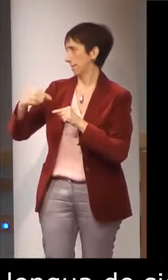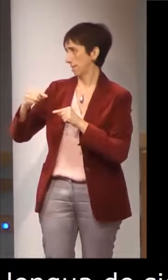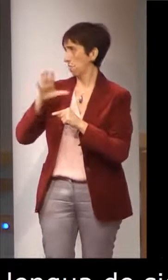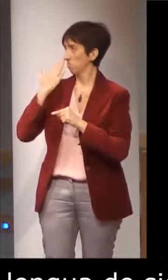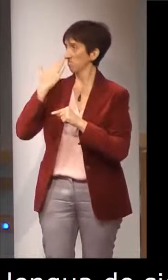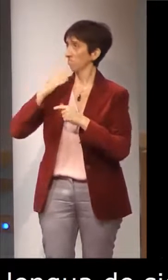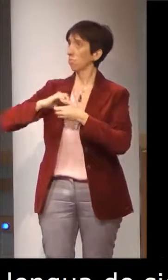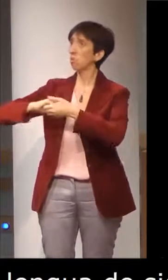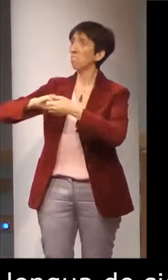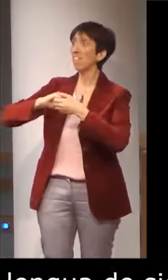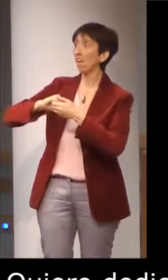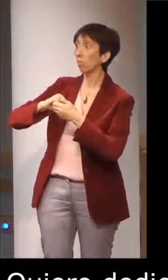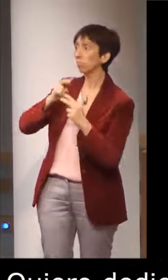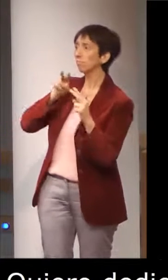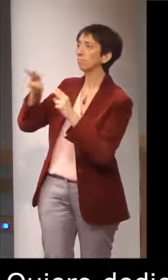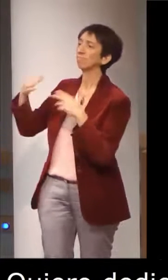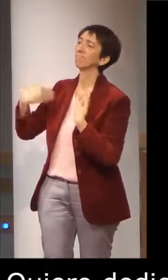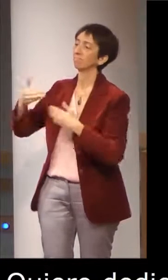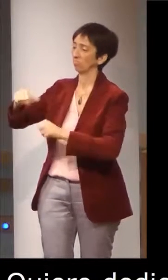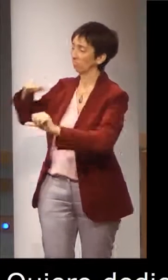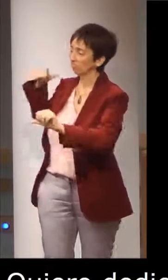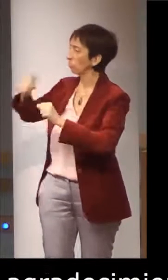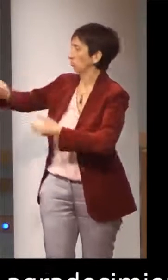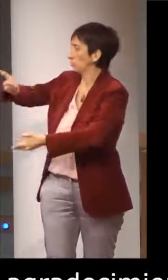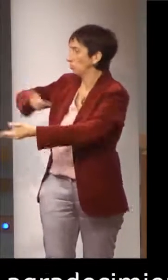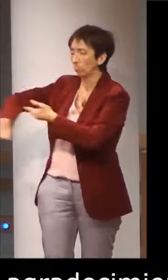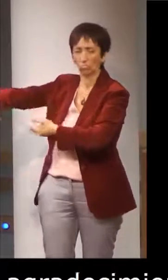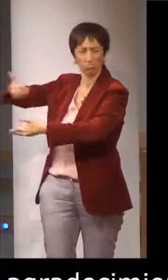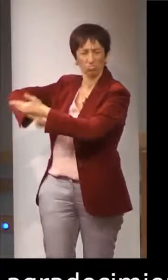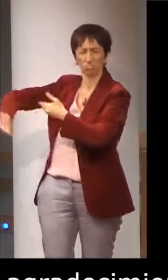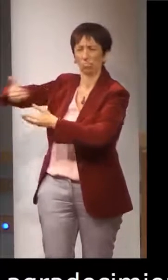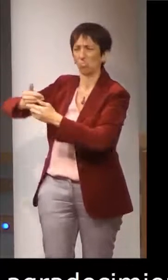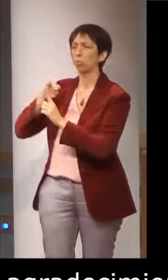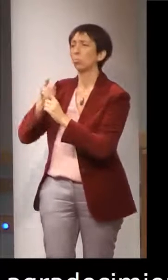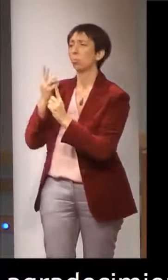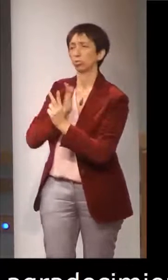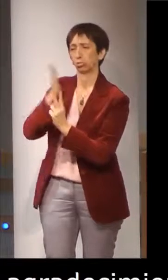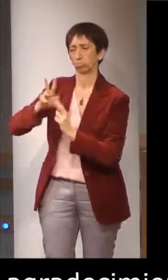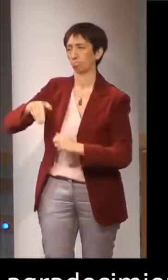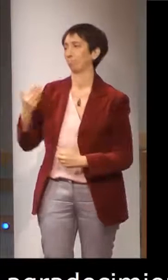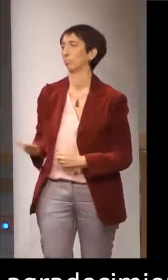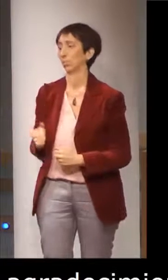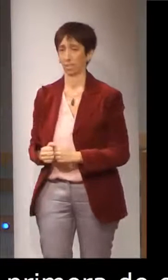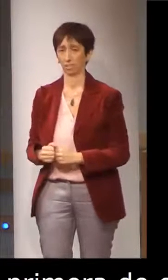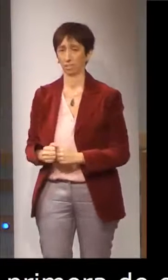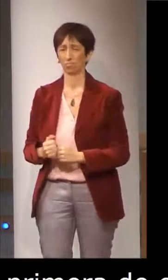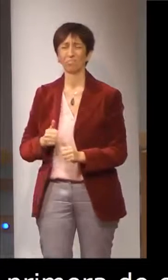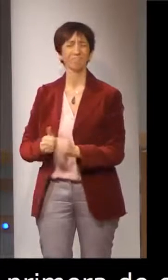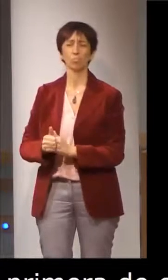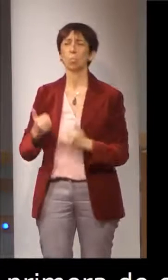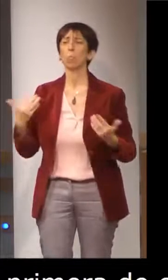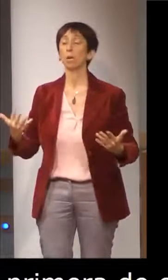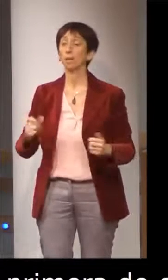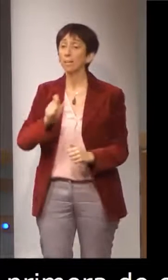entidades. La primera de ellas, la UNED, porque la Confederación, desde hace bastante tiempo, viene colaborando con la universidad a